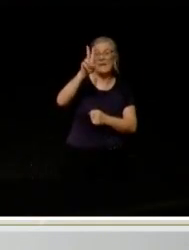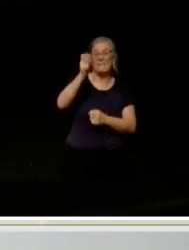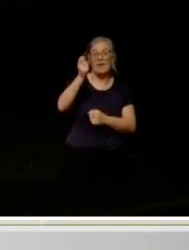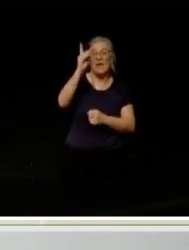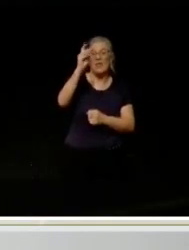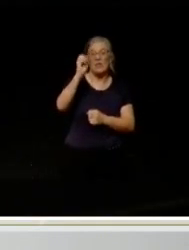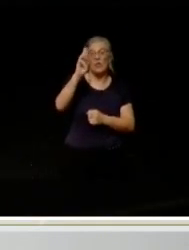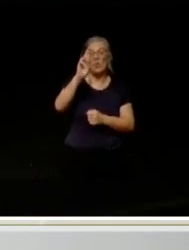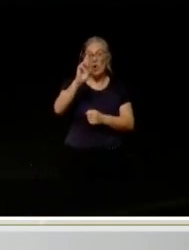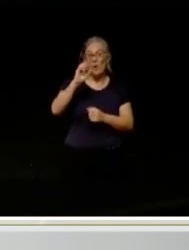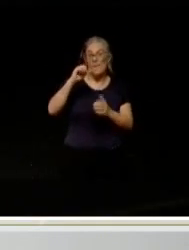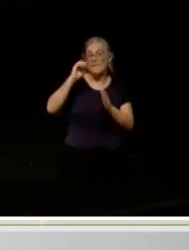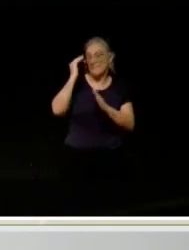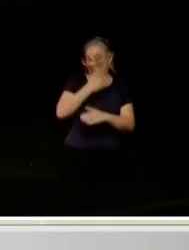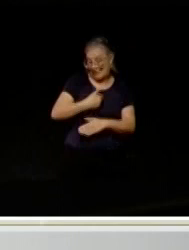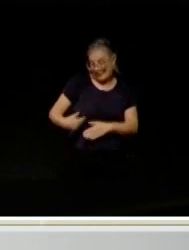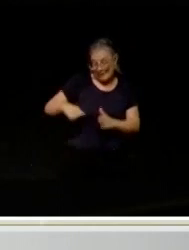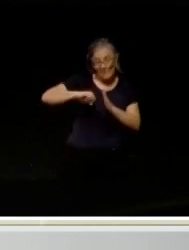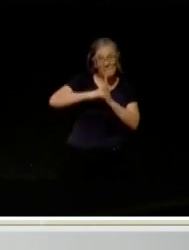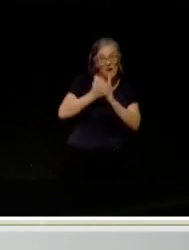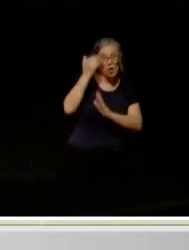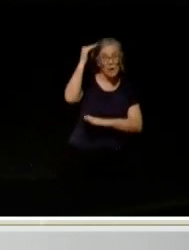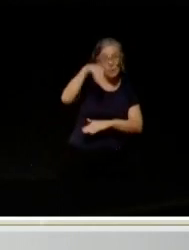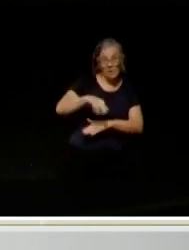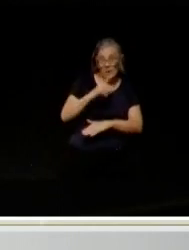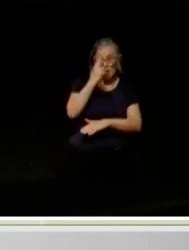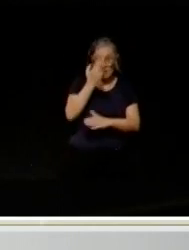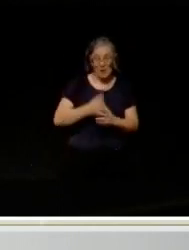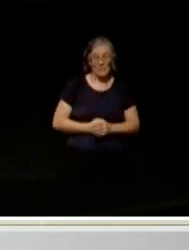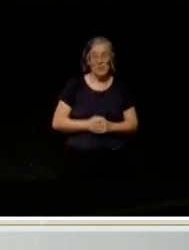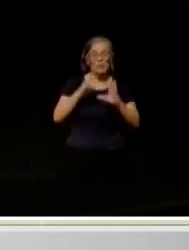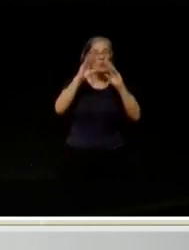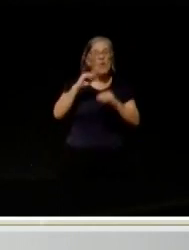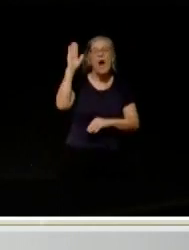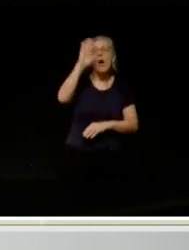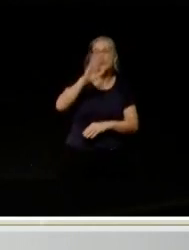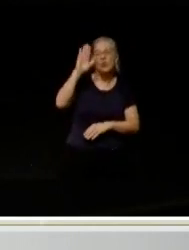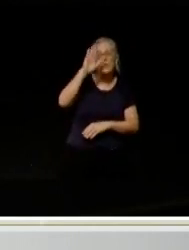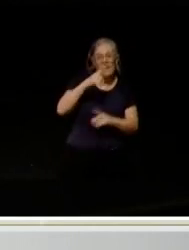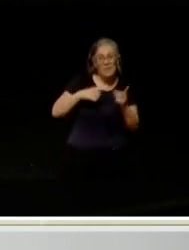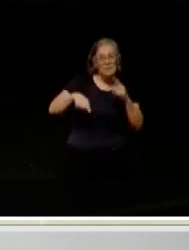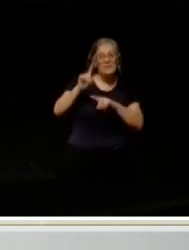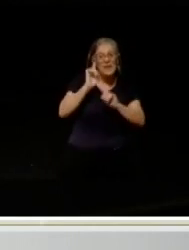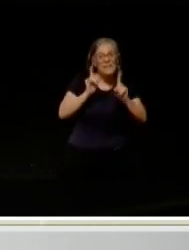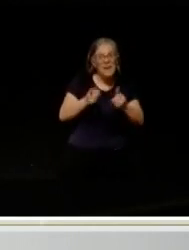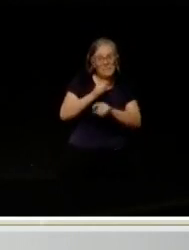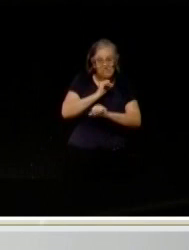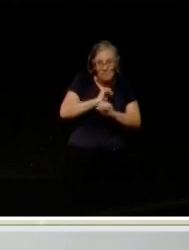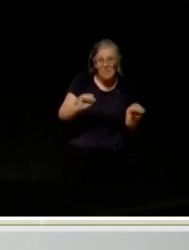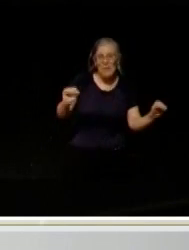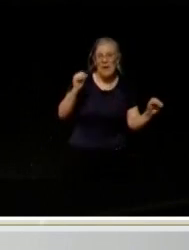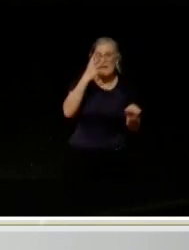niños y jóvenes. Y me dice, eran las 4:30 de la tarde, me dice, venite ya. ¿Cómo que me vengo ya? Venite ya.